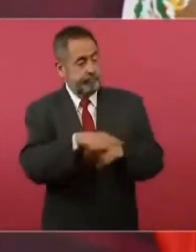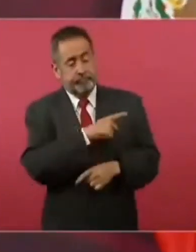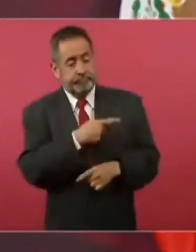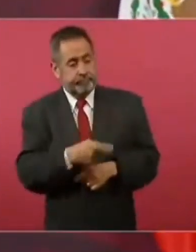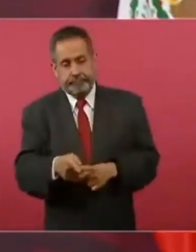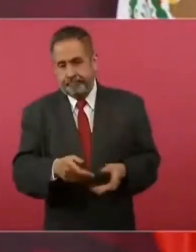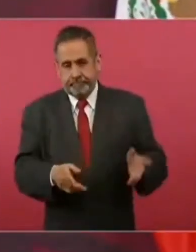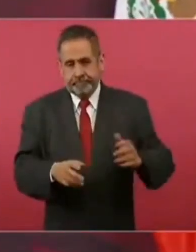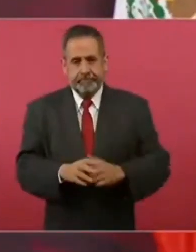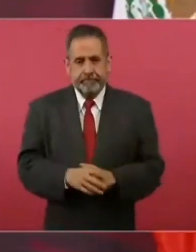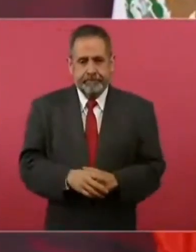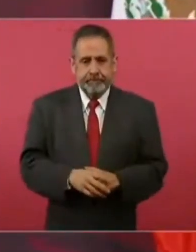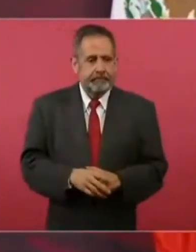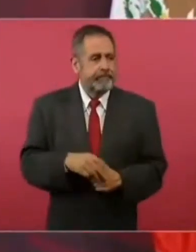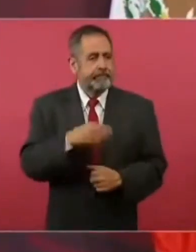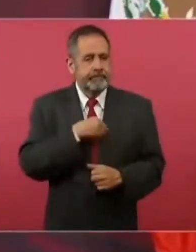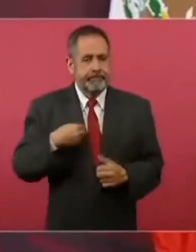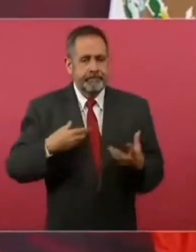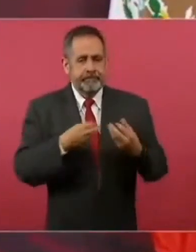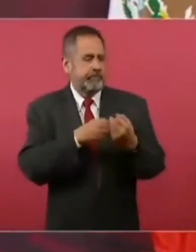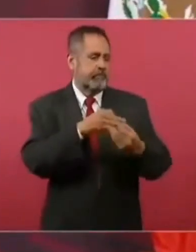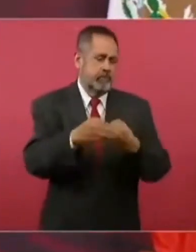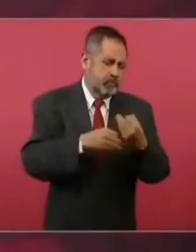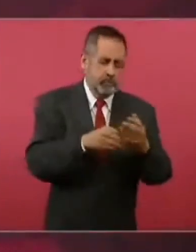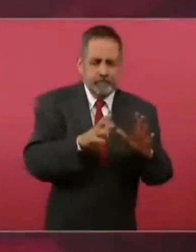estos integrantes, no todos, pero sí